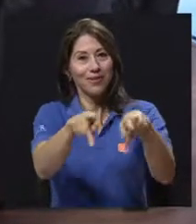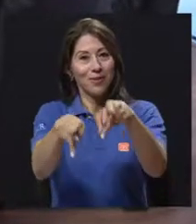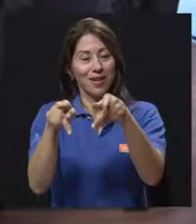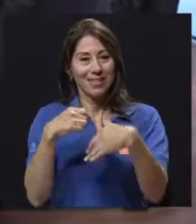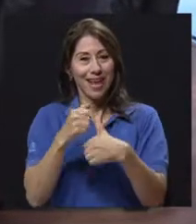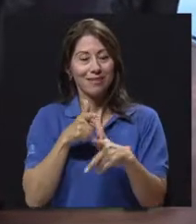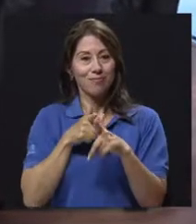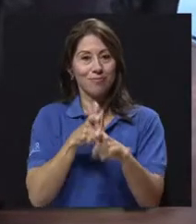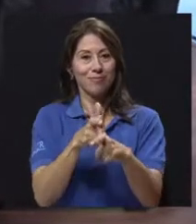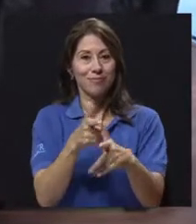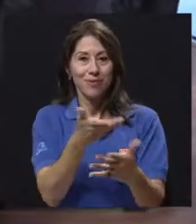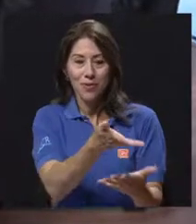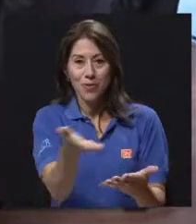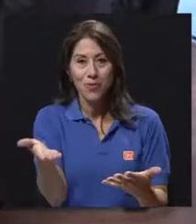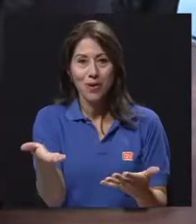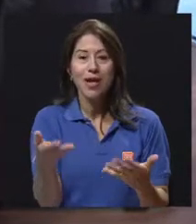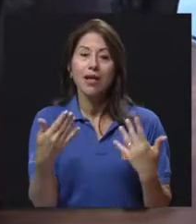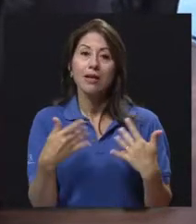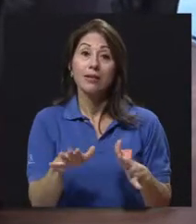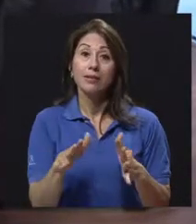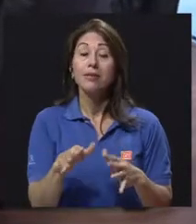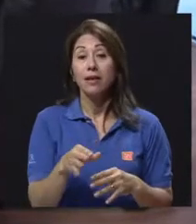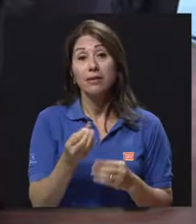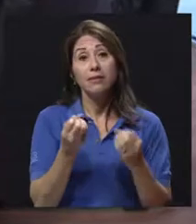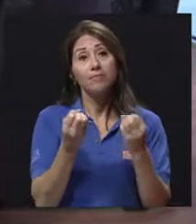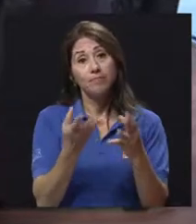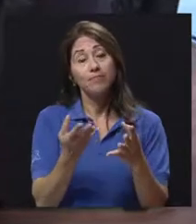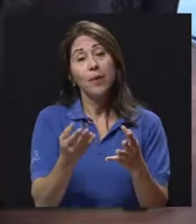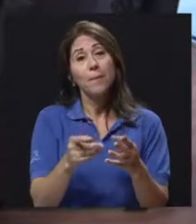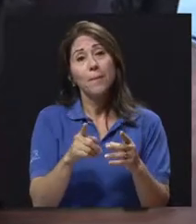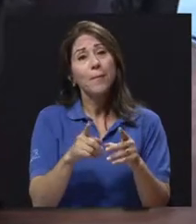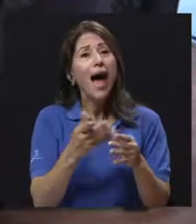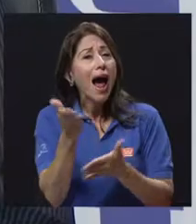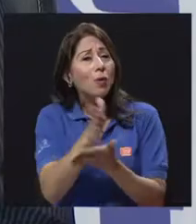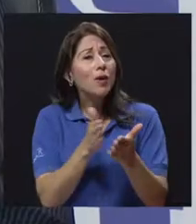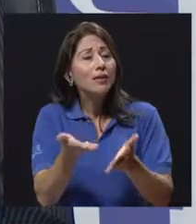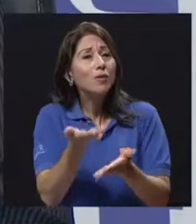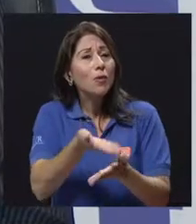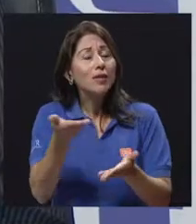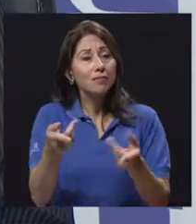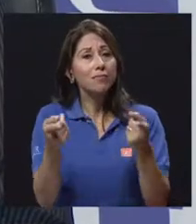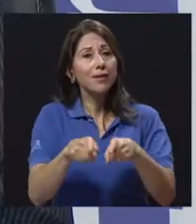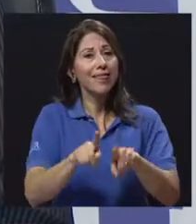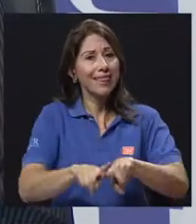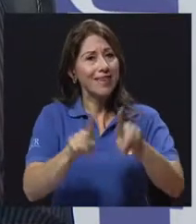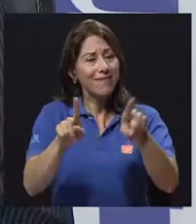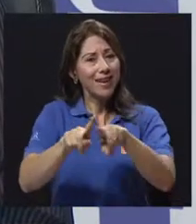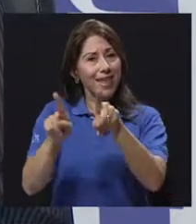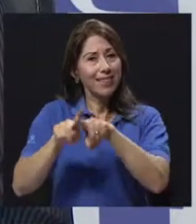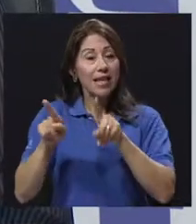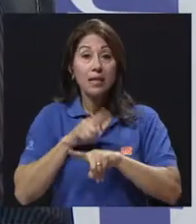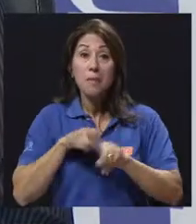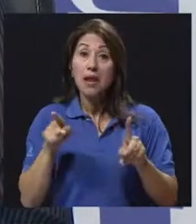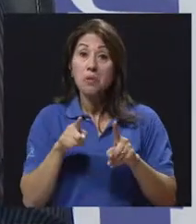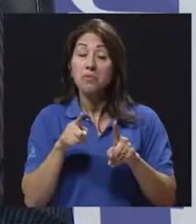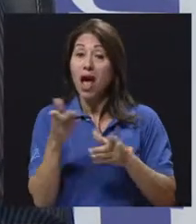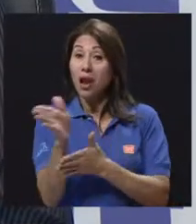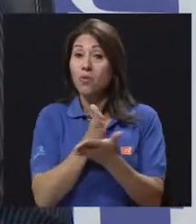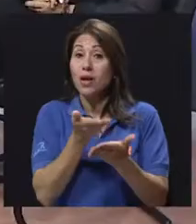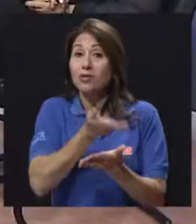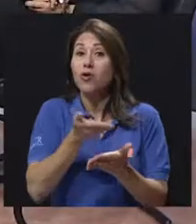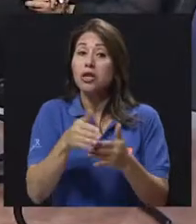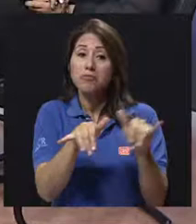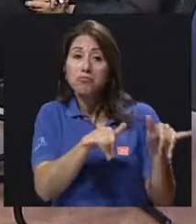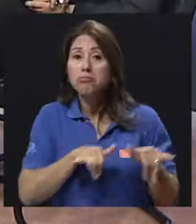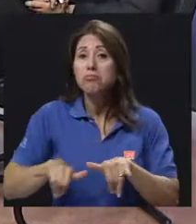bastante diferentes, ¿verdad? Que era lo que hablábamos, hay como ciertos puntos en común. Que es muy importante